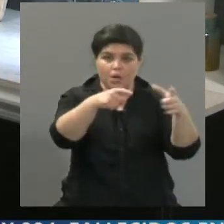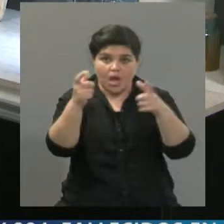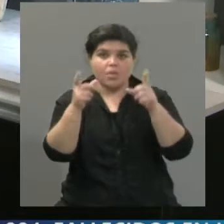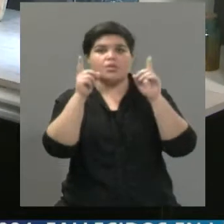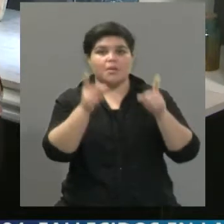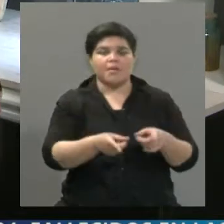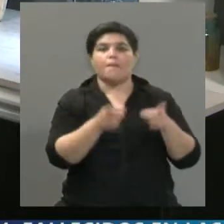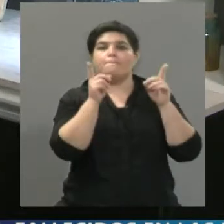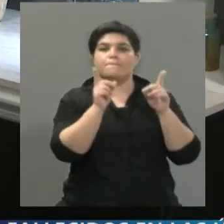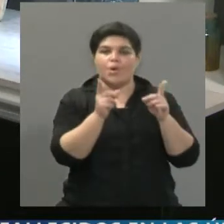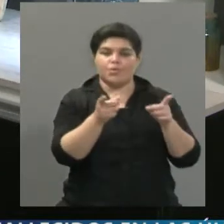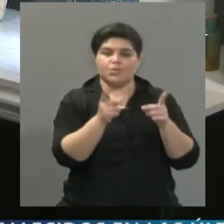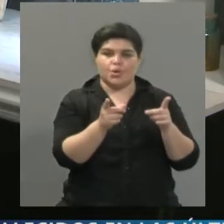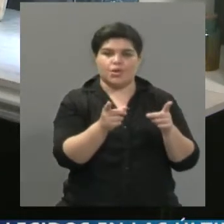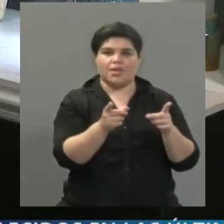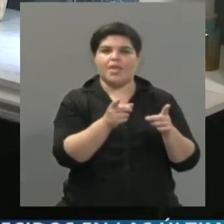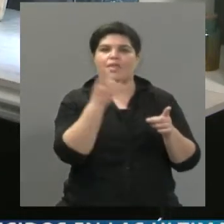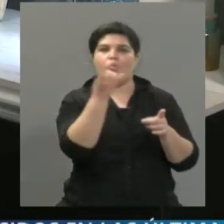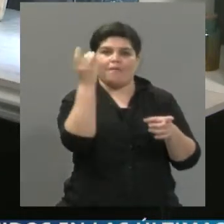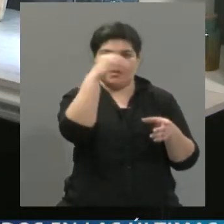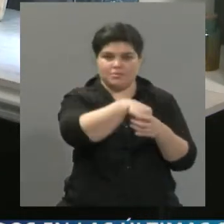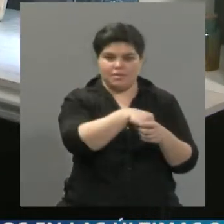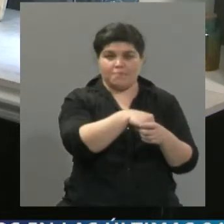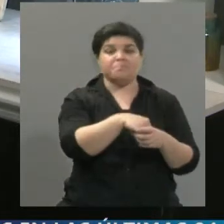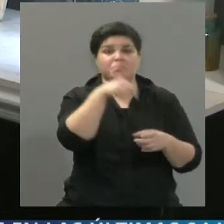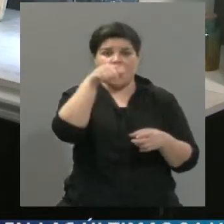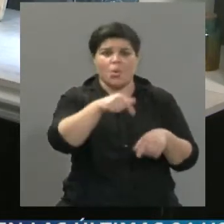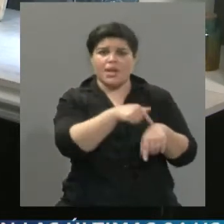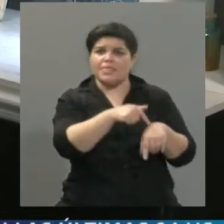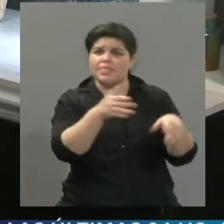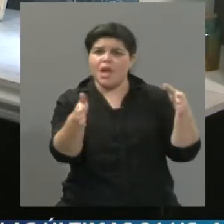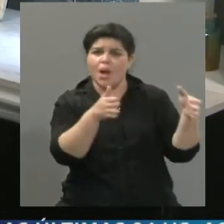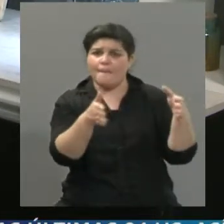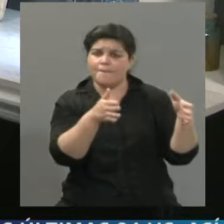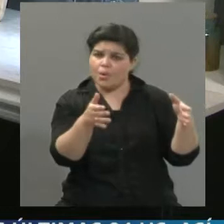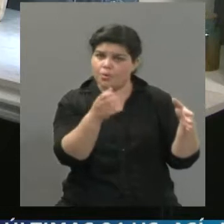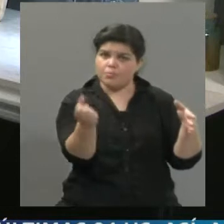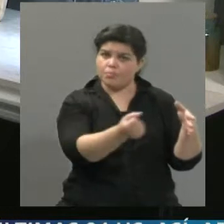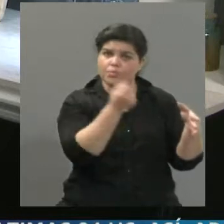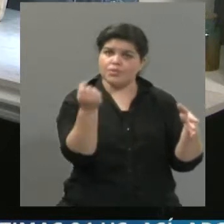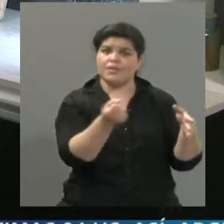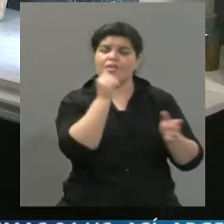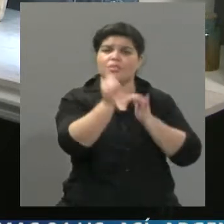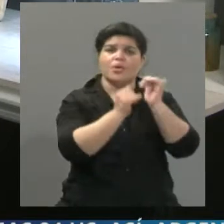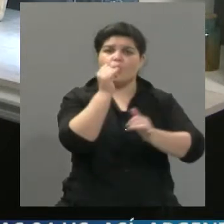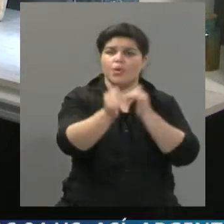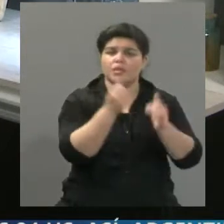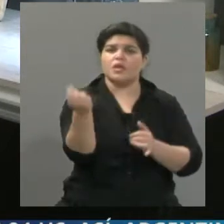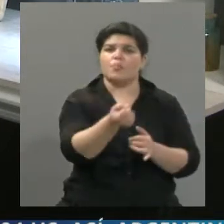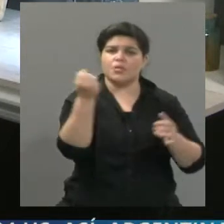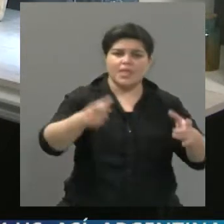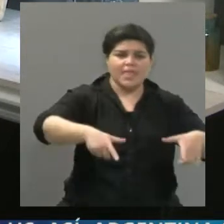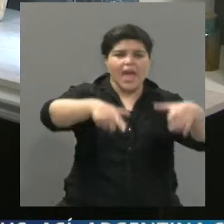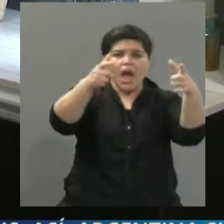imagino que una tarea importantísima en estos tiempos y además nada más y nada menos que Mendoza, donde hay que entender el valor que tienen